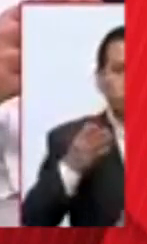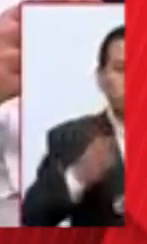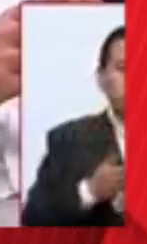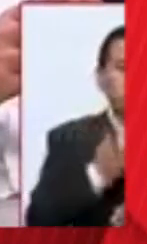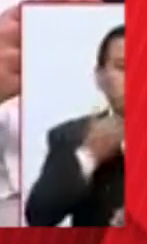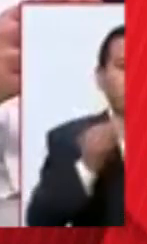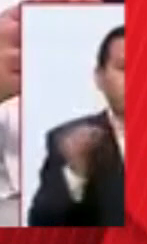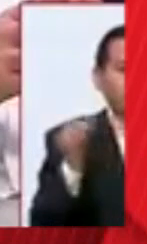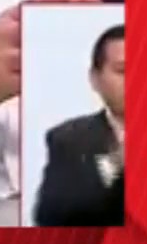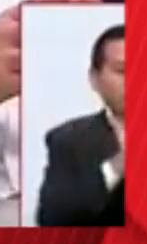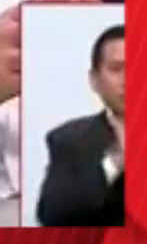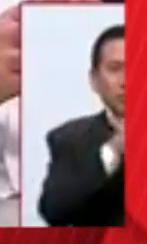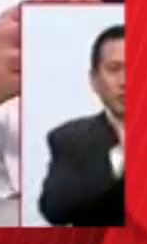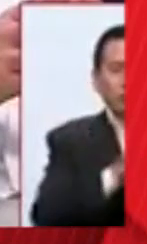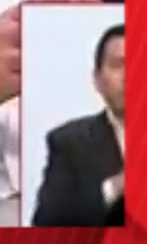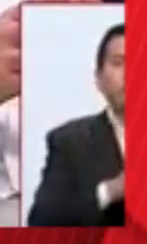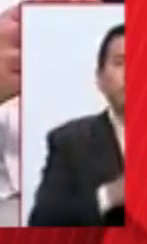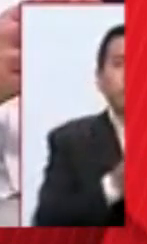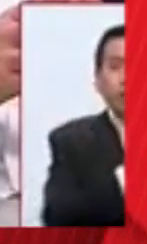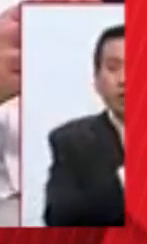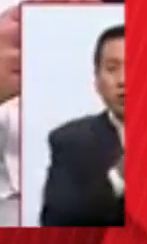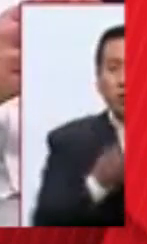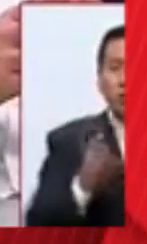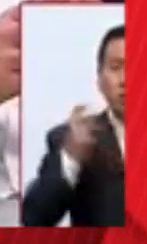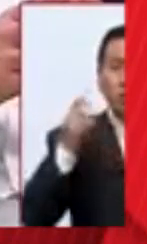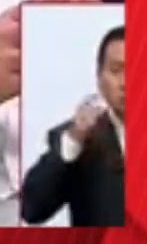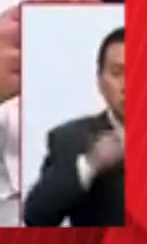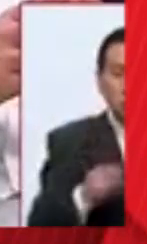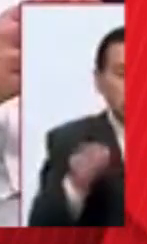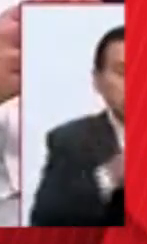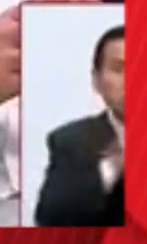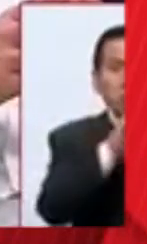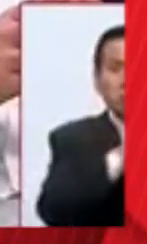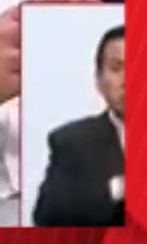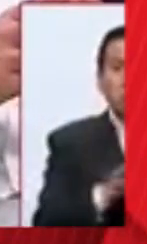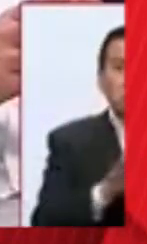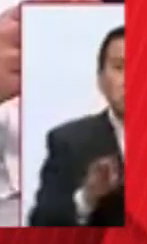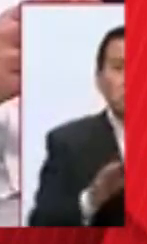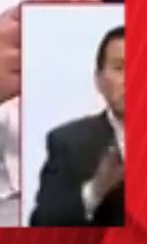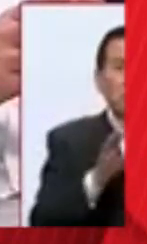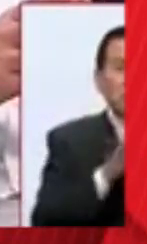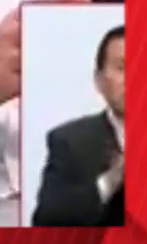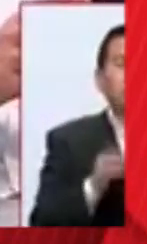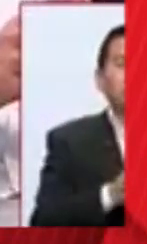nuestro estatuto. Hay algunos temas que no van a estar en estatutos. Por ejemplo,